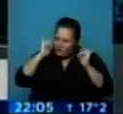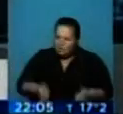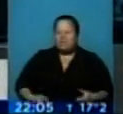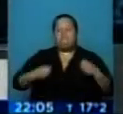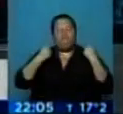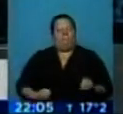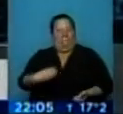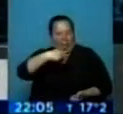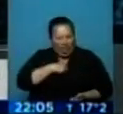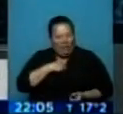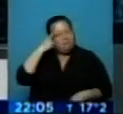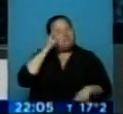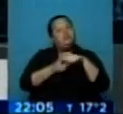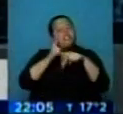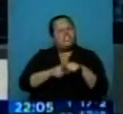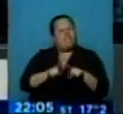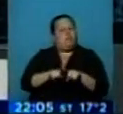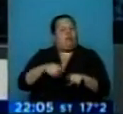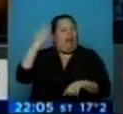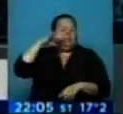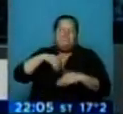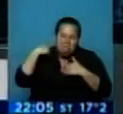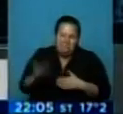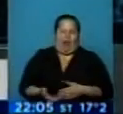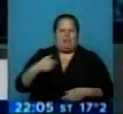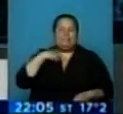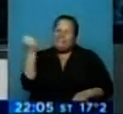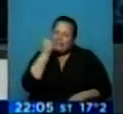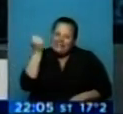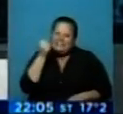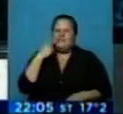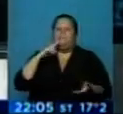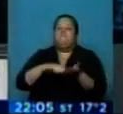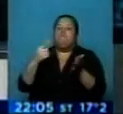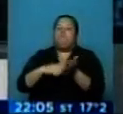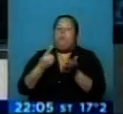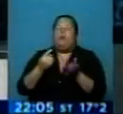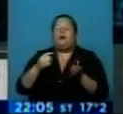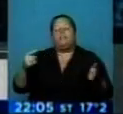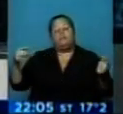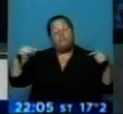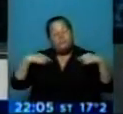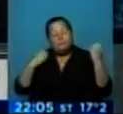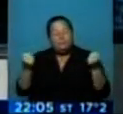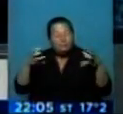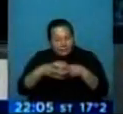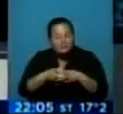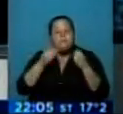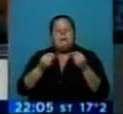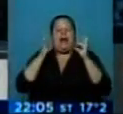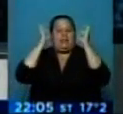con más fe y esperanza que nunca. Seguiré buscando los puntos de encuentro necesarios